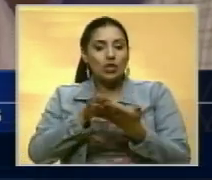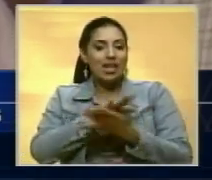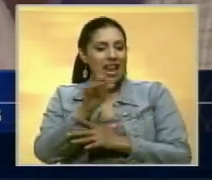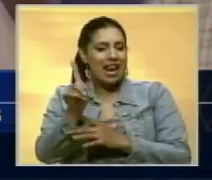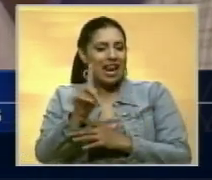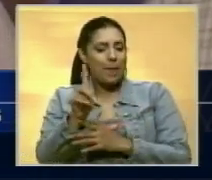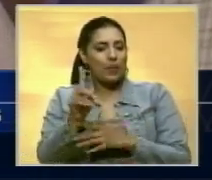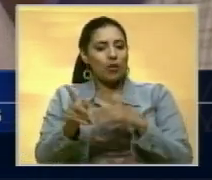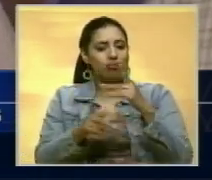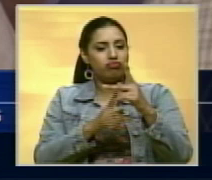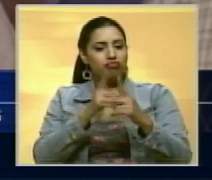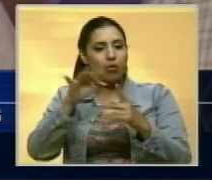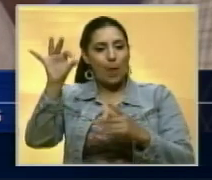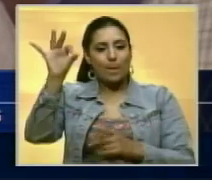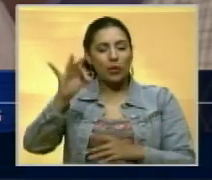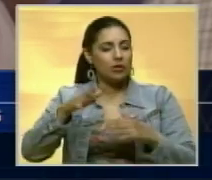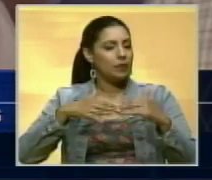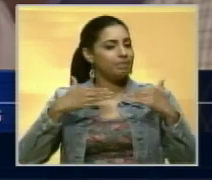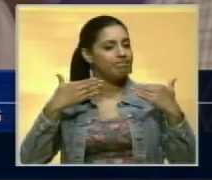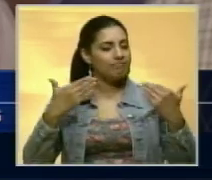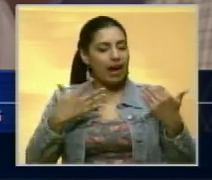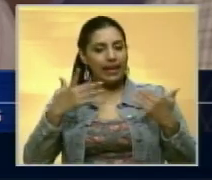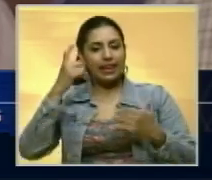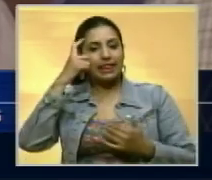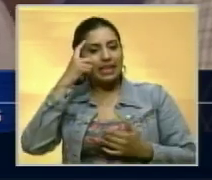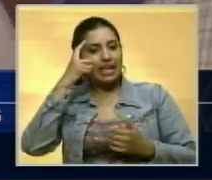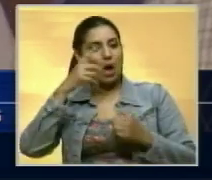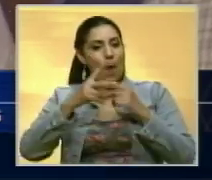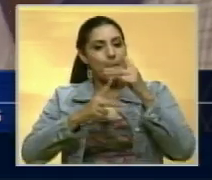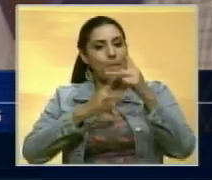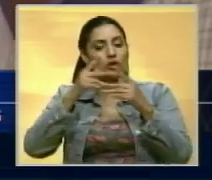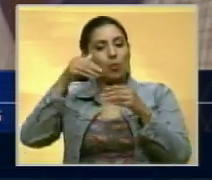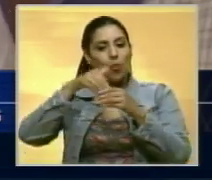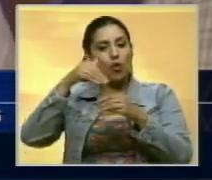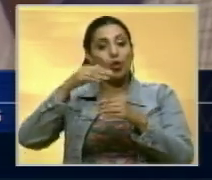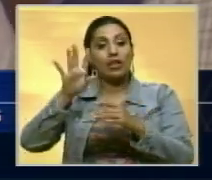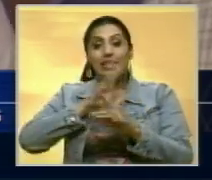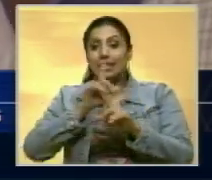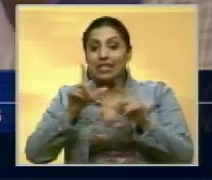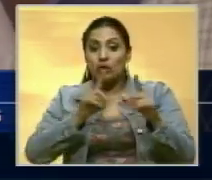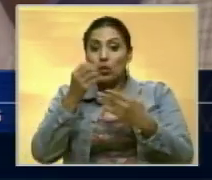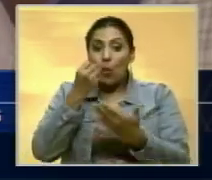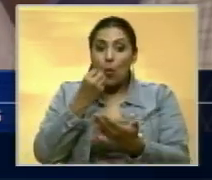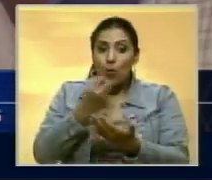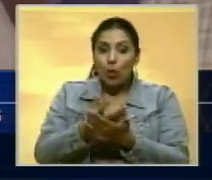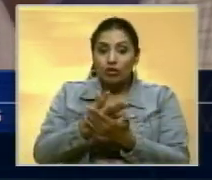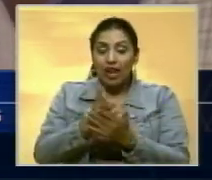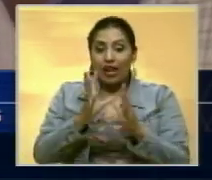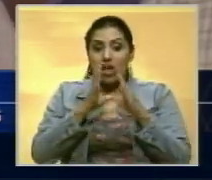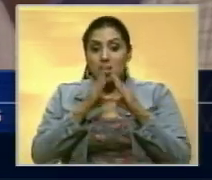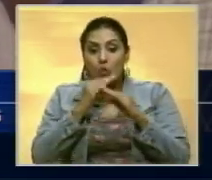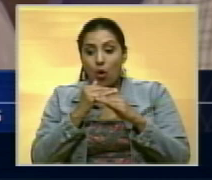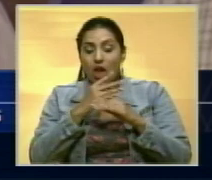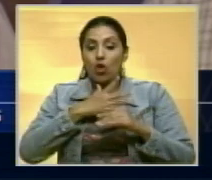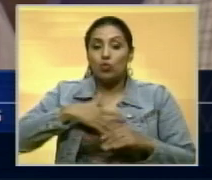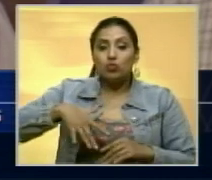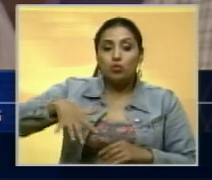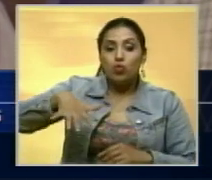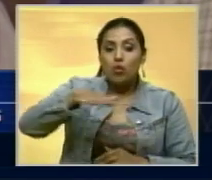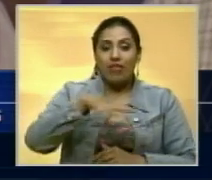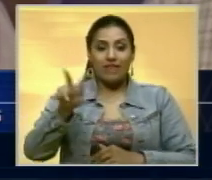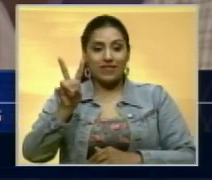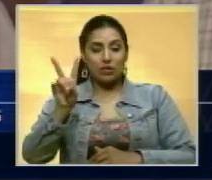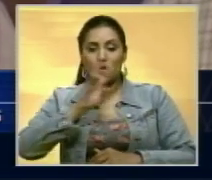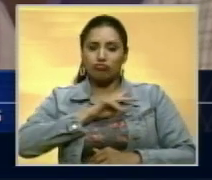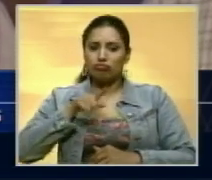largamente el porcentaje establecido para esta etapa del proceso revocatorio, y que llegado el momento en Monagas, como en el resto de